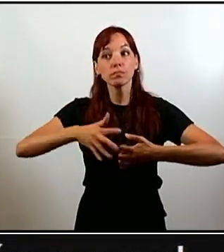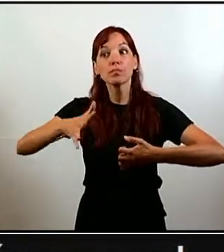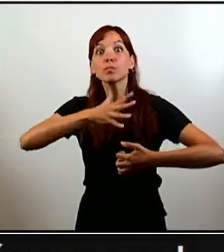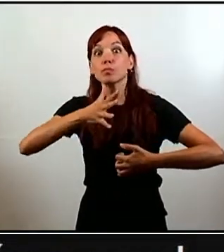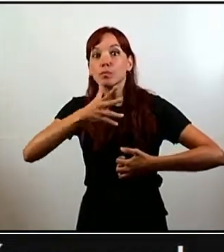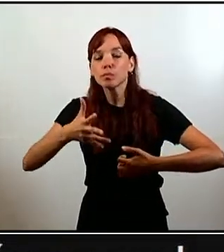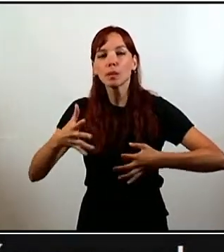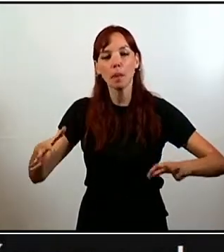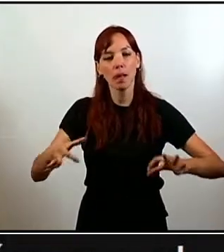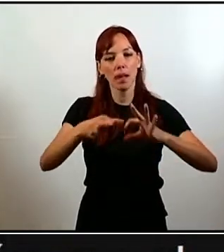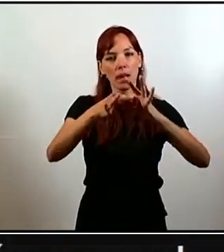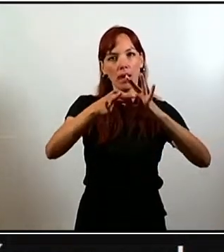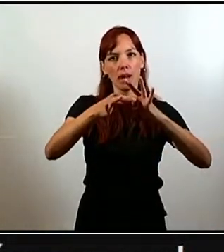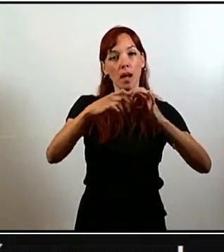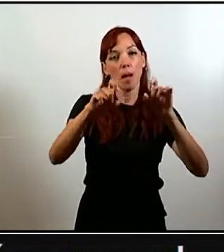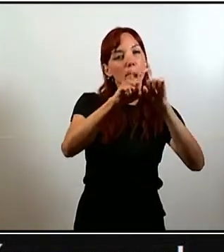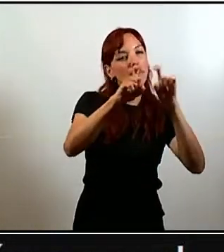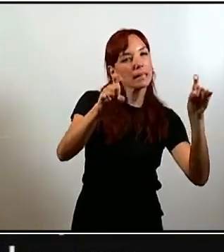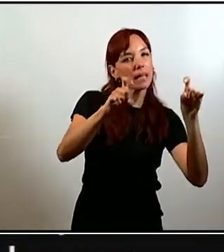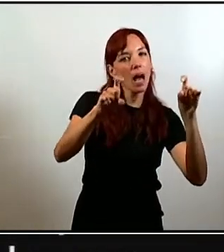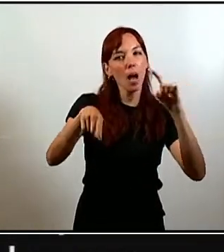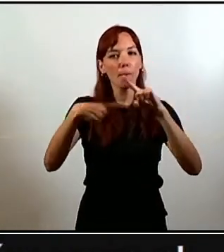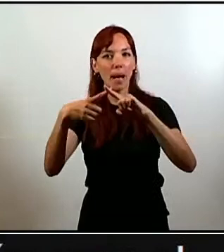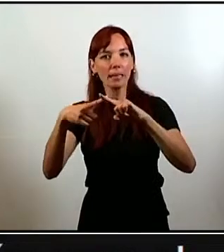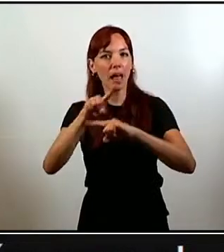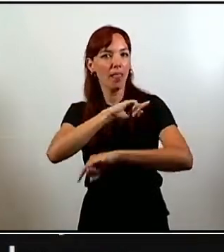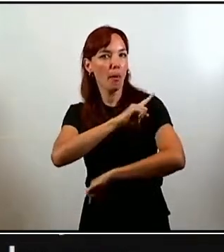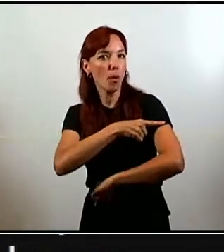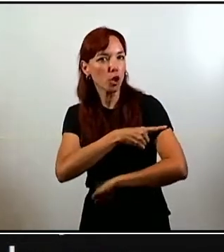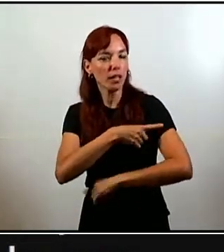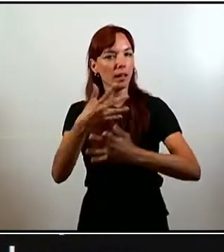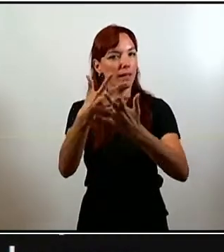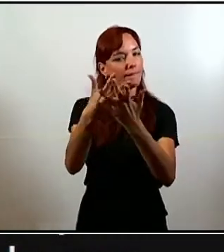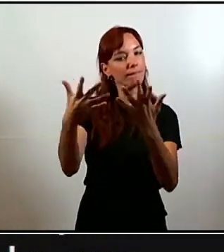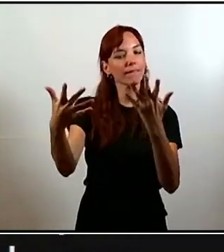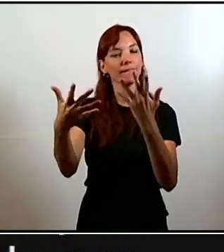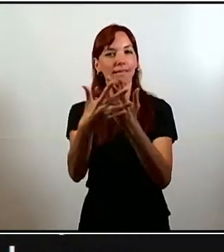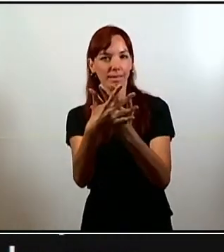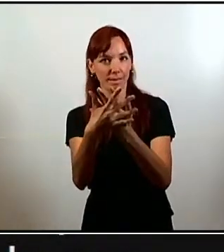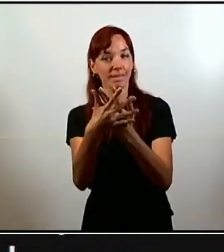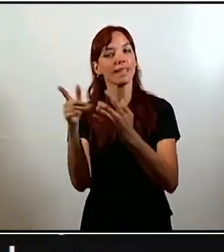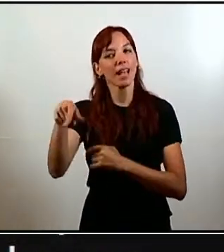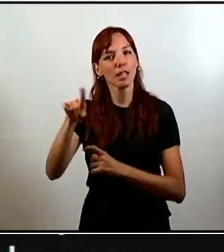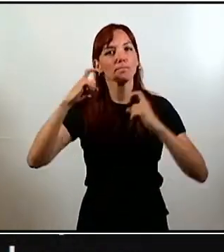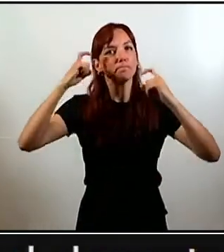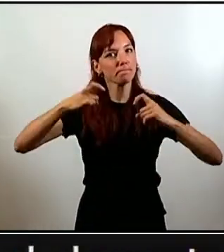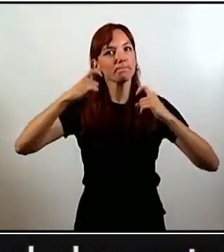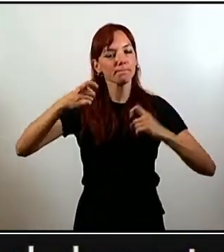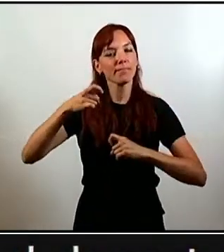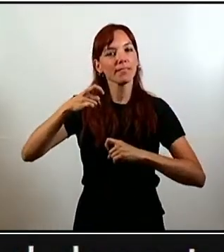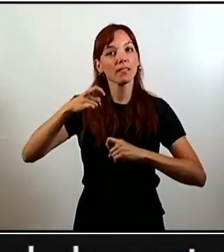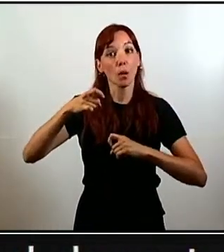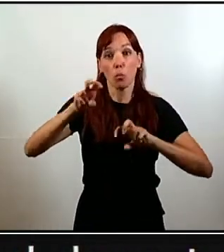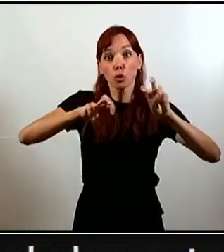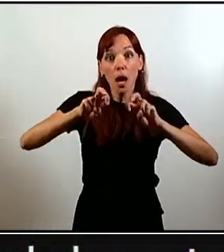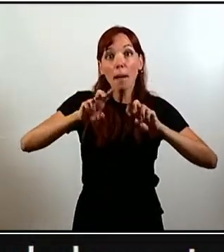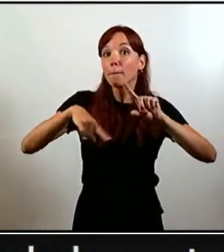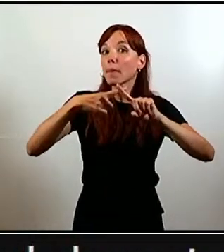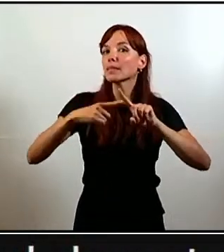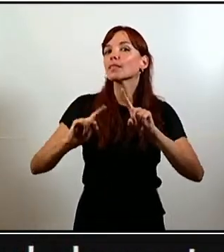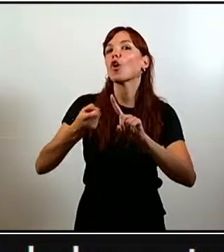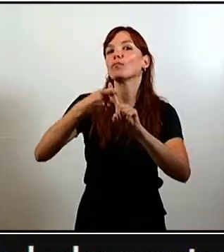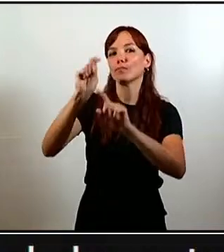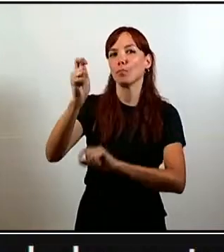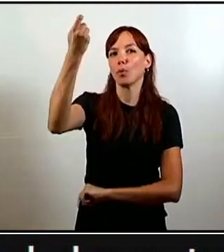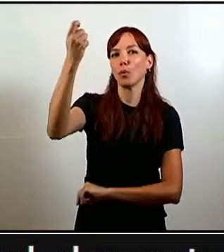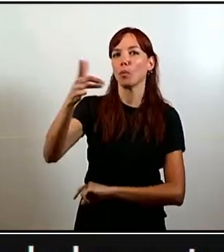sinergia que tiene el mundo empresarial con el deporte y que buscaba, y no solo buscaba, consiguió un escaparate